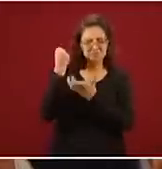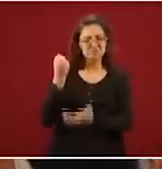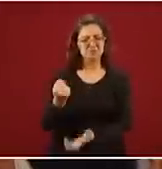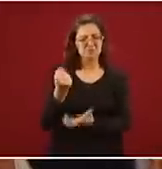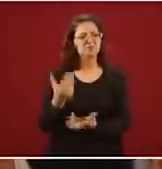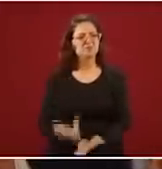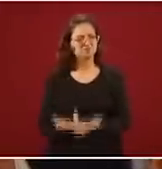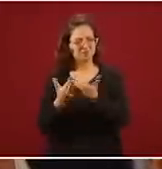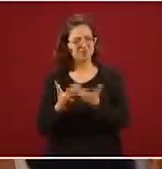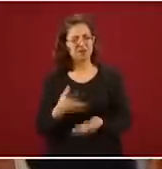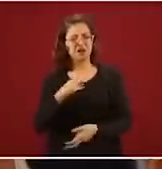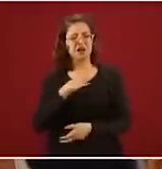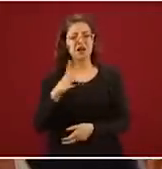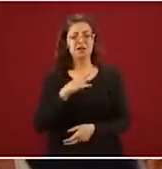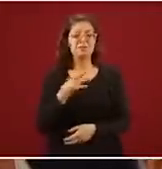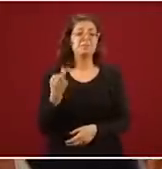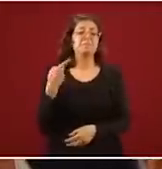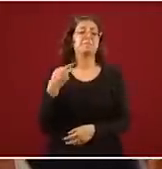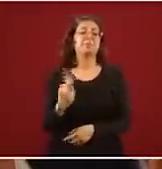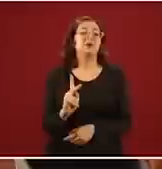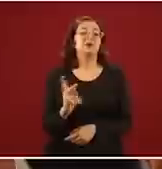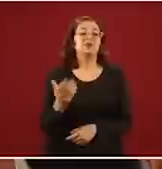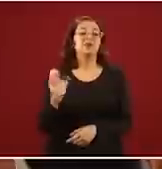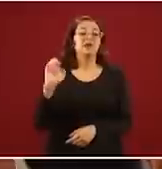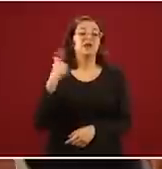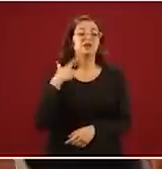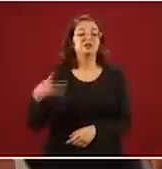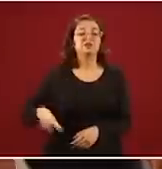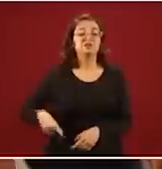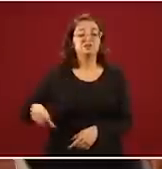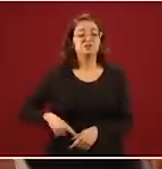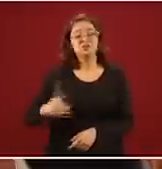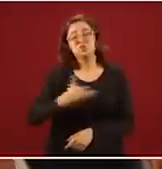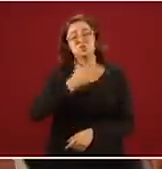pero se robaban mucho dinero.